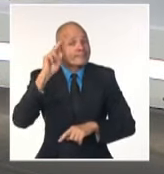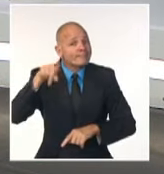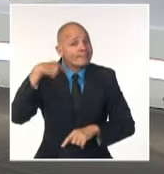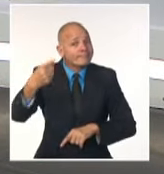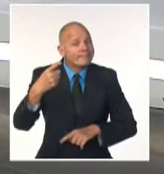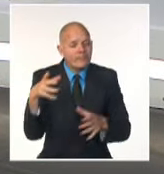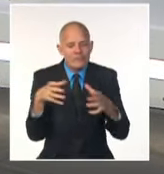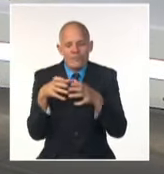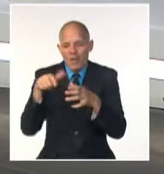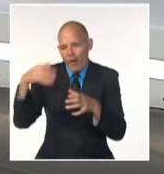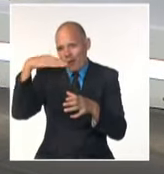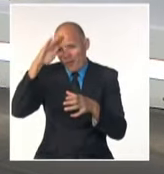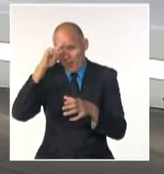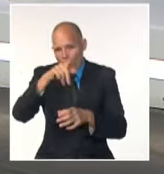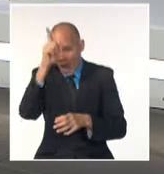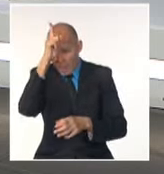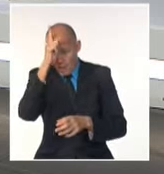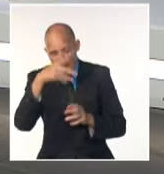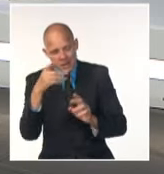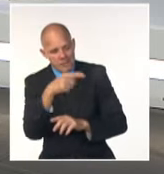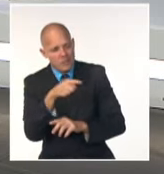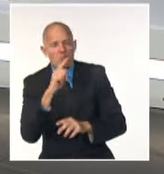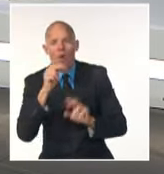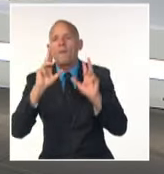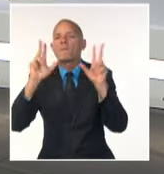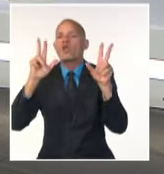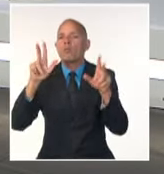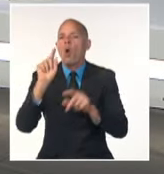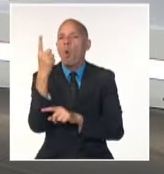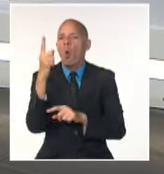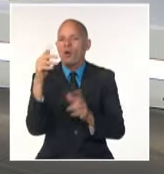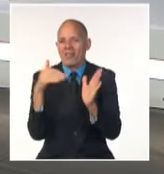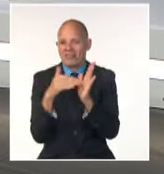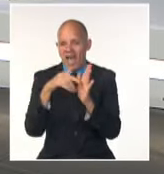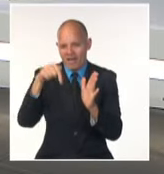enfrentará a Alemania en la Liga de Naciones de Voleibol a la 1:00 p.m,